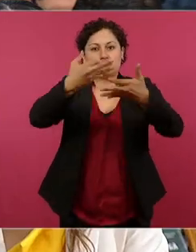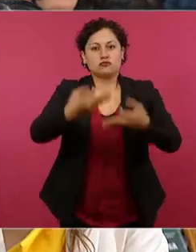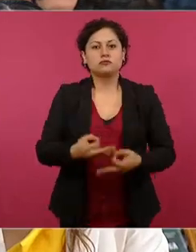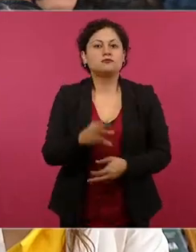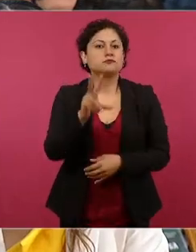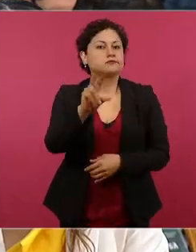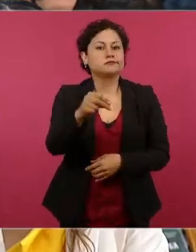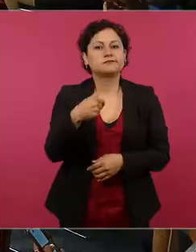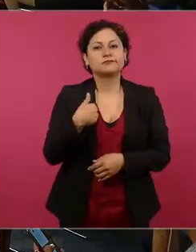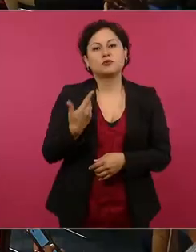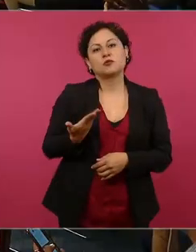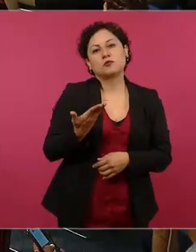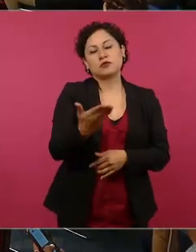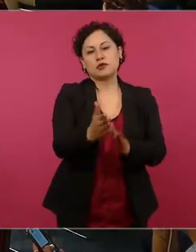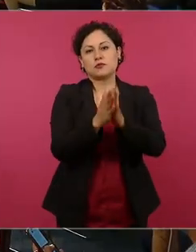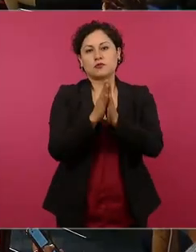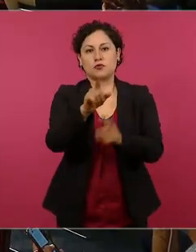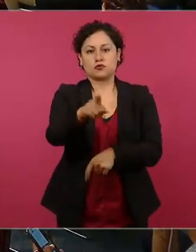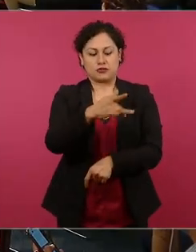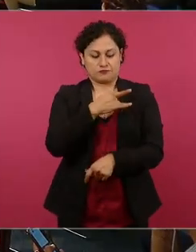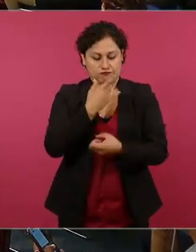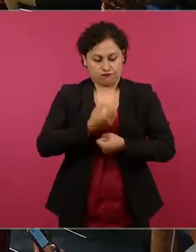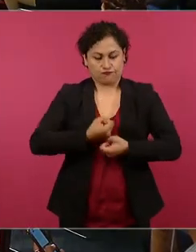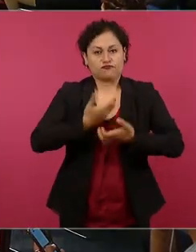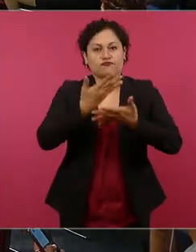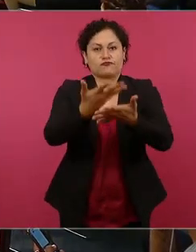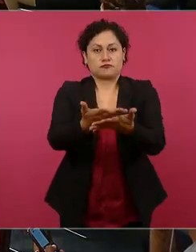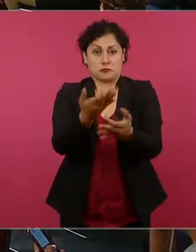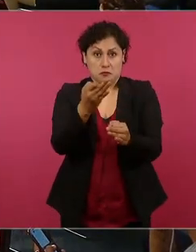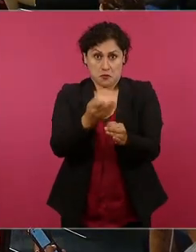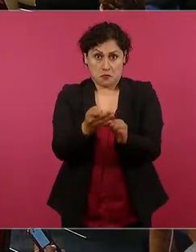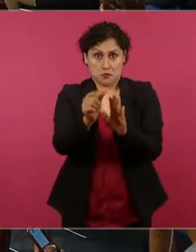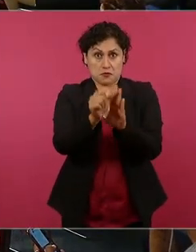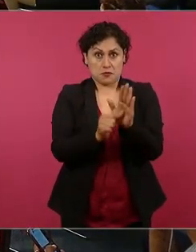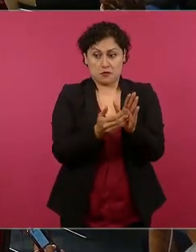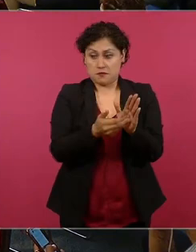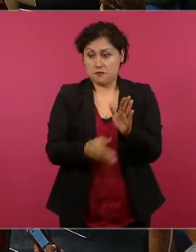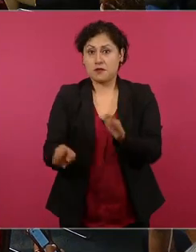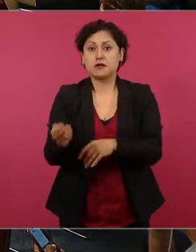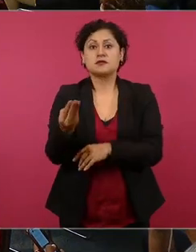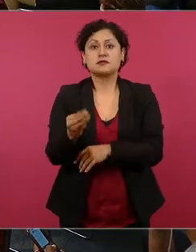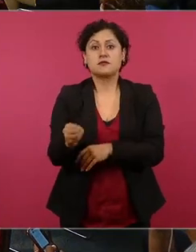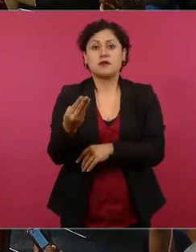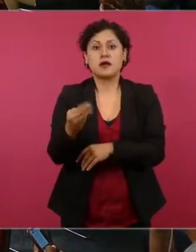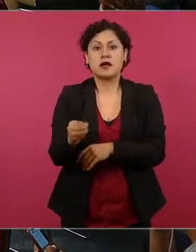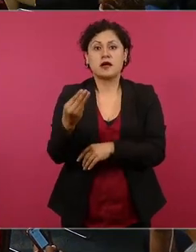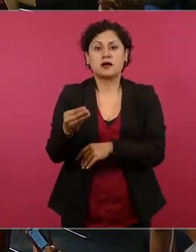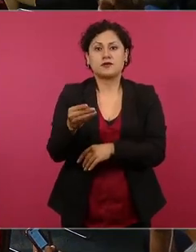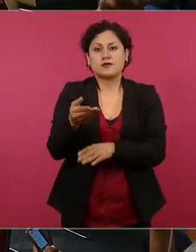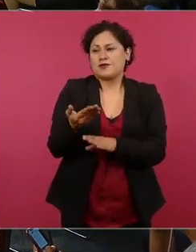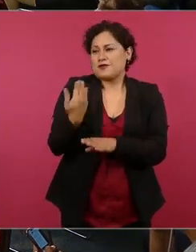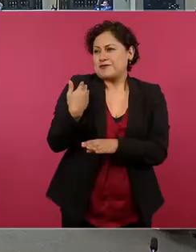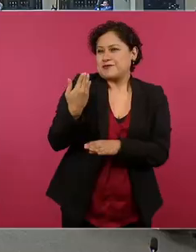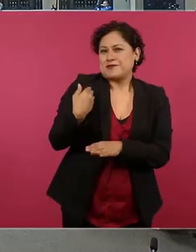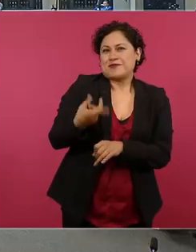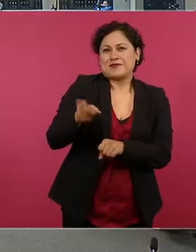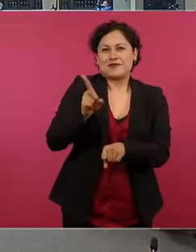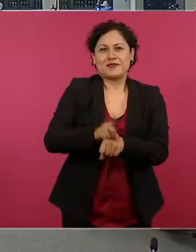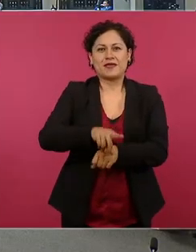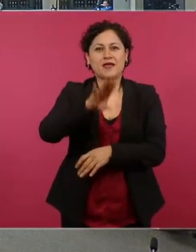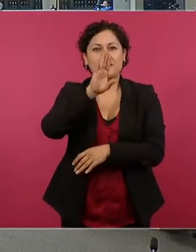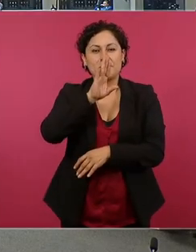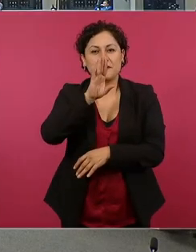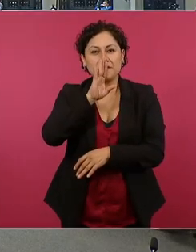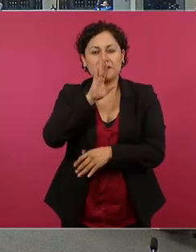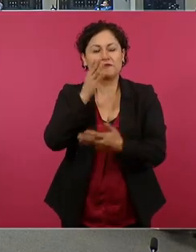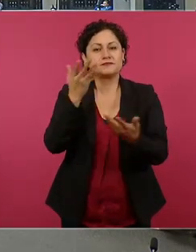sentido. Y en este mes de mayo acabamos de festejar a las madres. Si usted tuviera